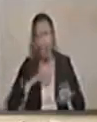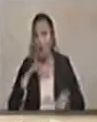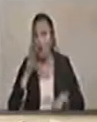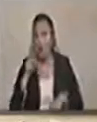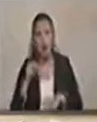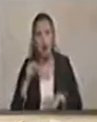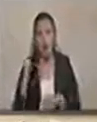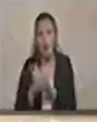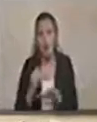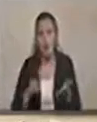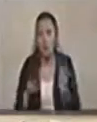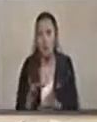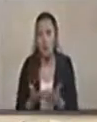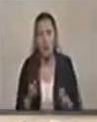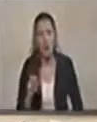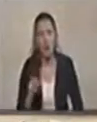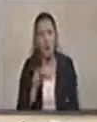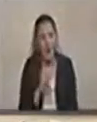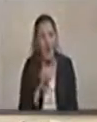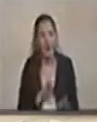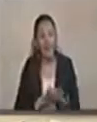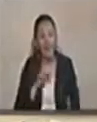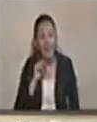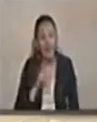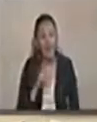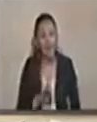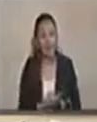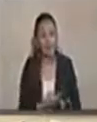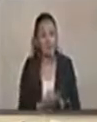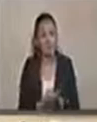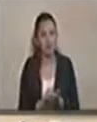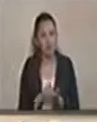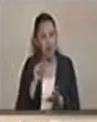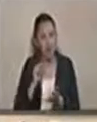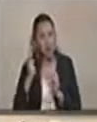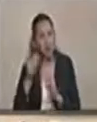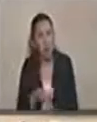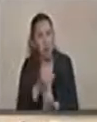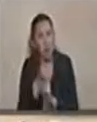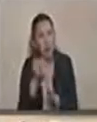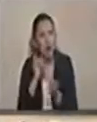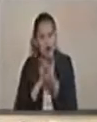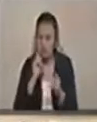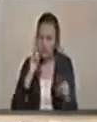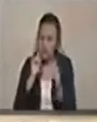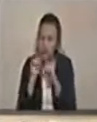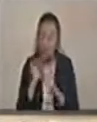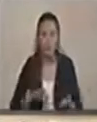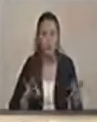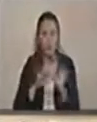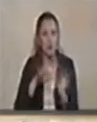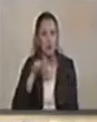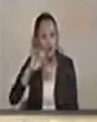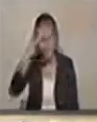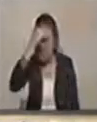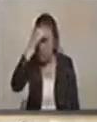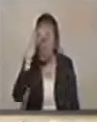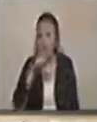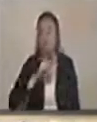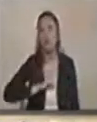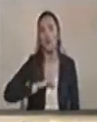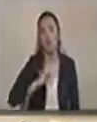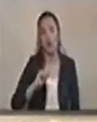y le quite la vida. A ese es el que debemos proteger. Primordialmente, priman sus